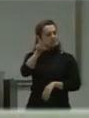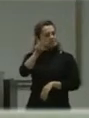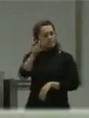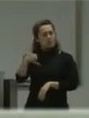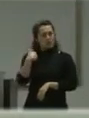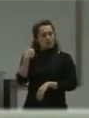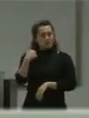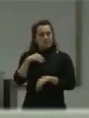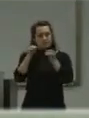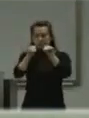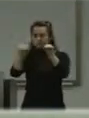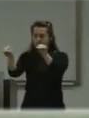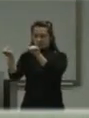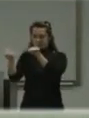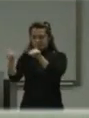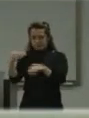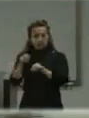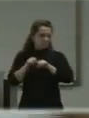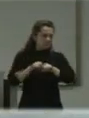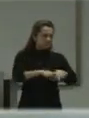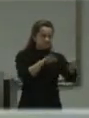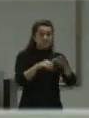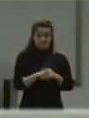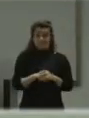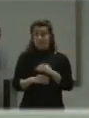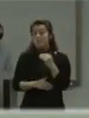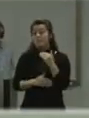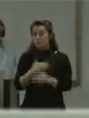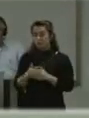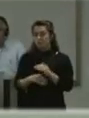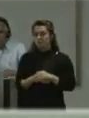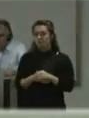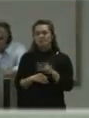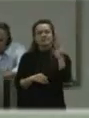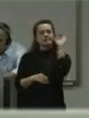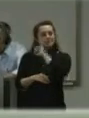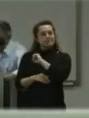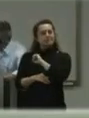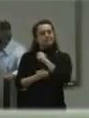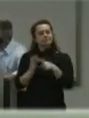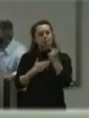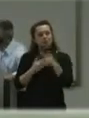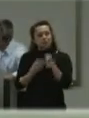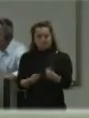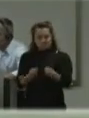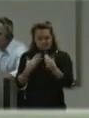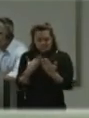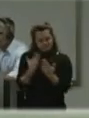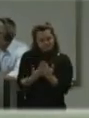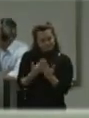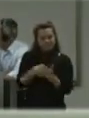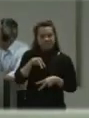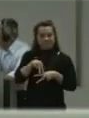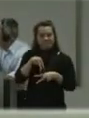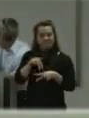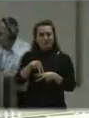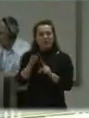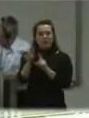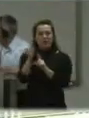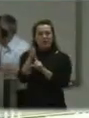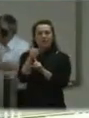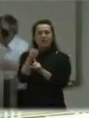que participaron en este proceso creo que el proyecto Deja unos insumos maravillosos un profa familia sensible